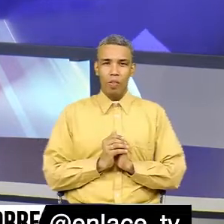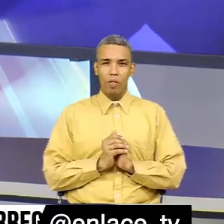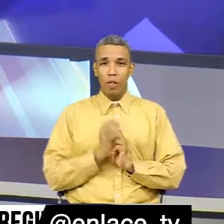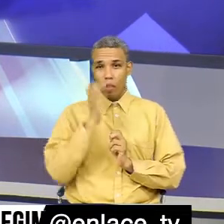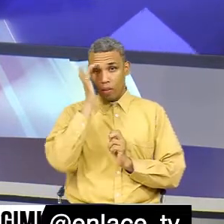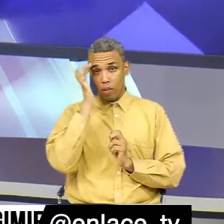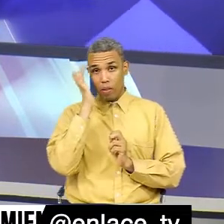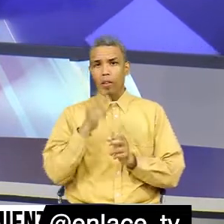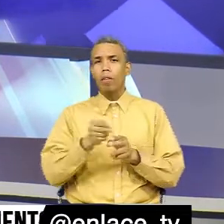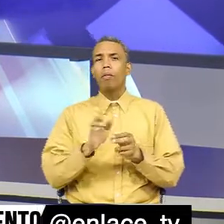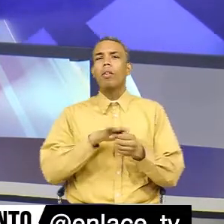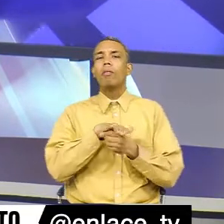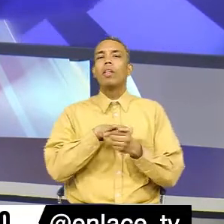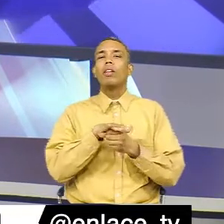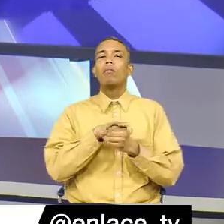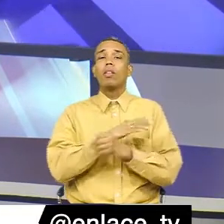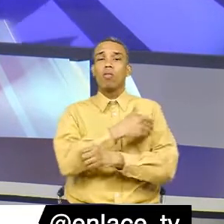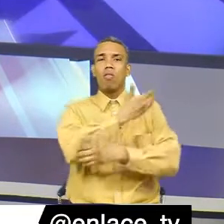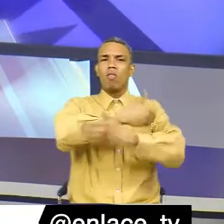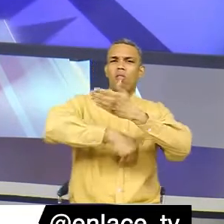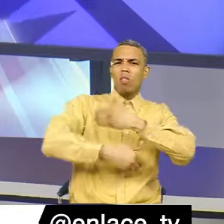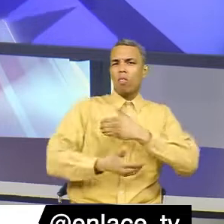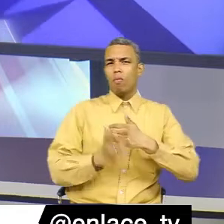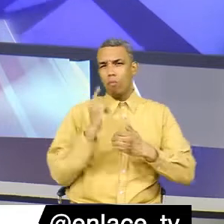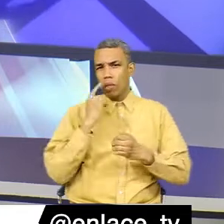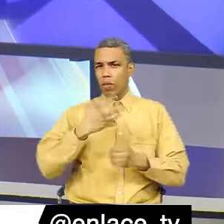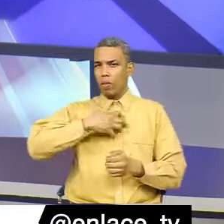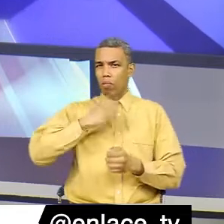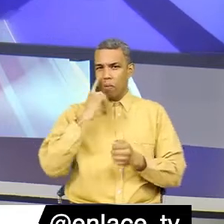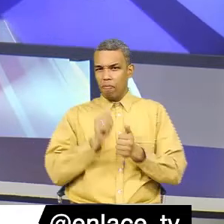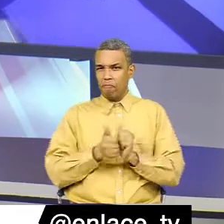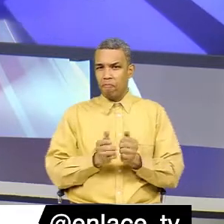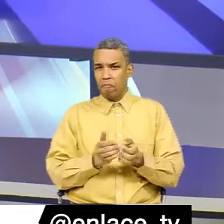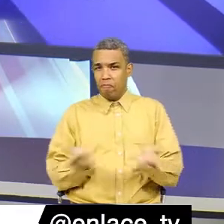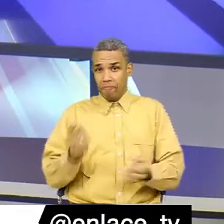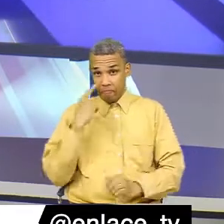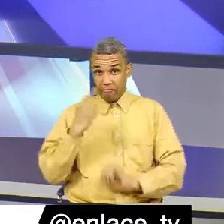del barrio El Campín en la Comuna 7 este fin de semana. En este